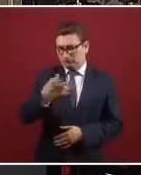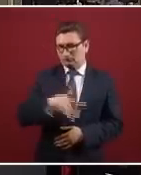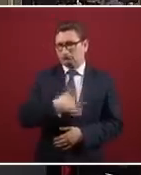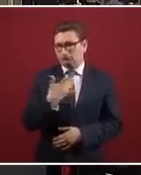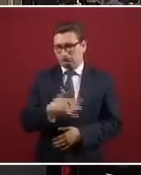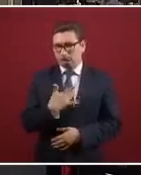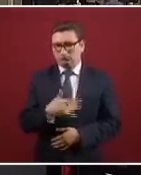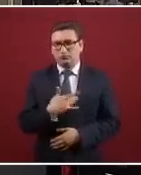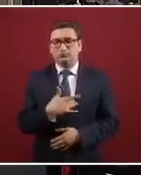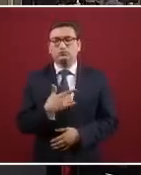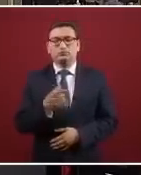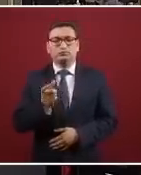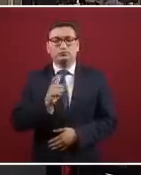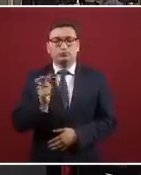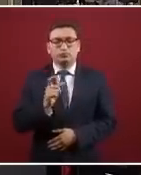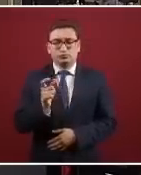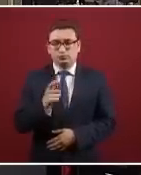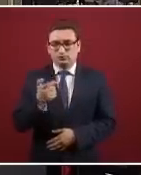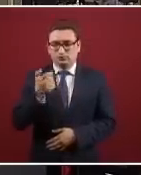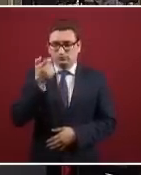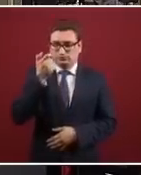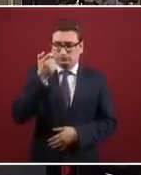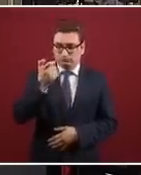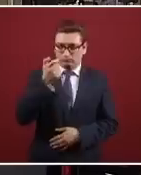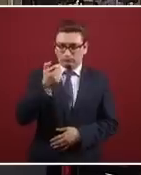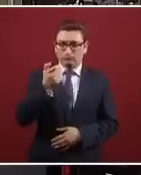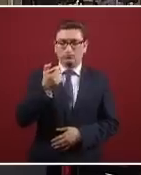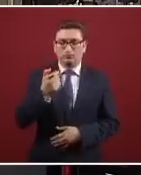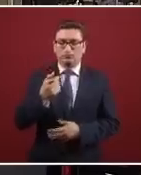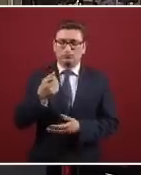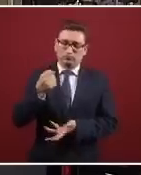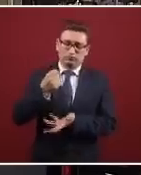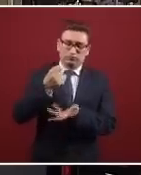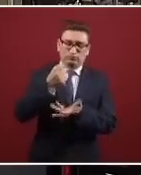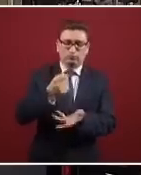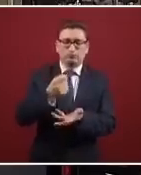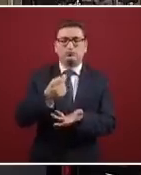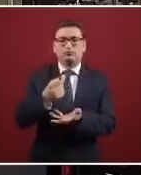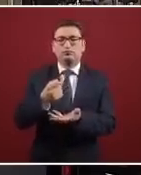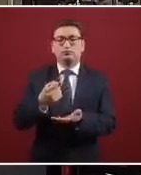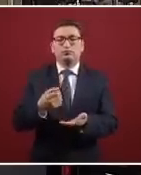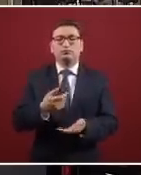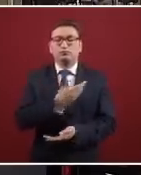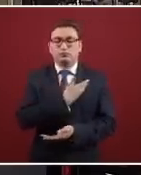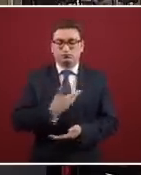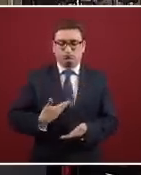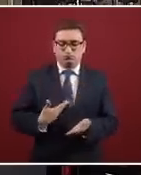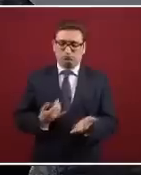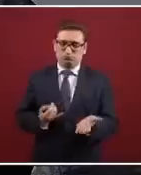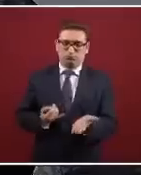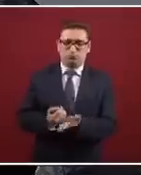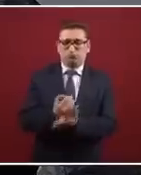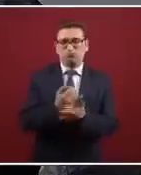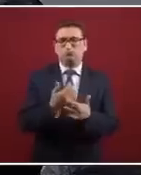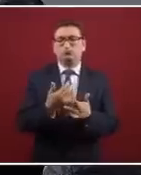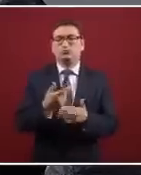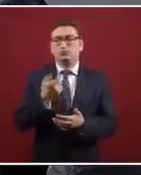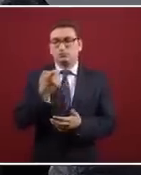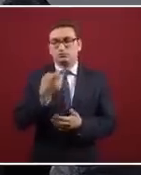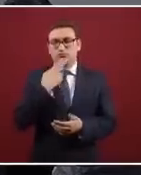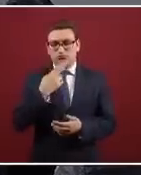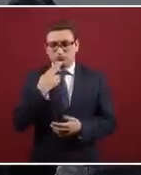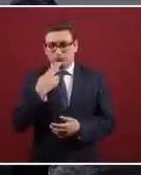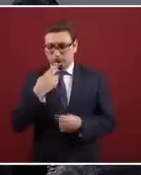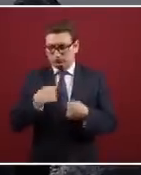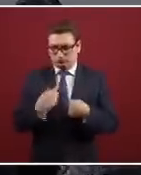de discrecionalidad, que esos recursos puedan usarse para lo que sea, solo por decisión del Ejecutivo? No, no, pero no lo voy a